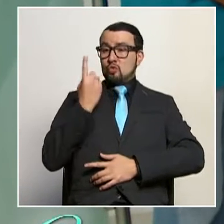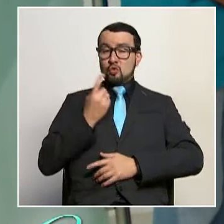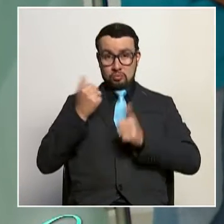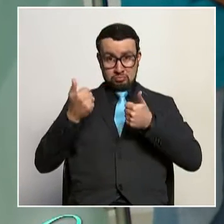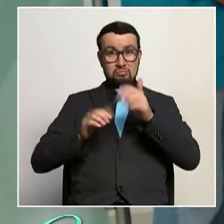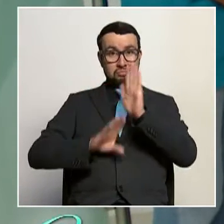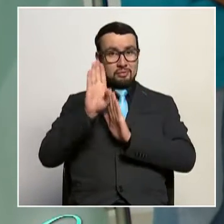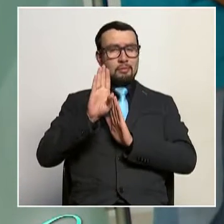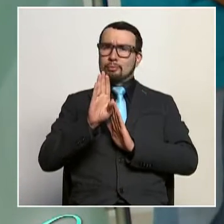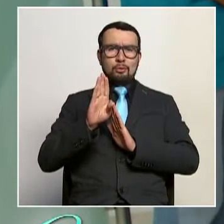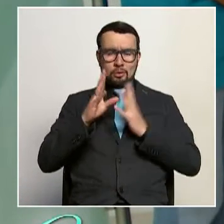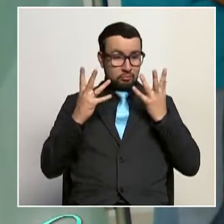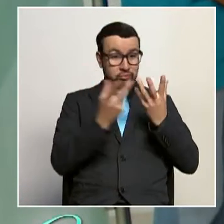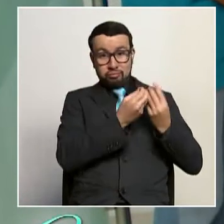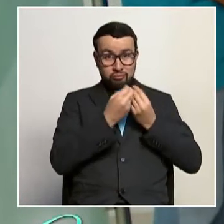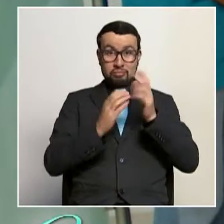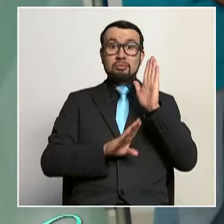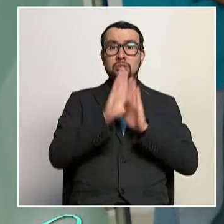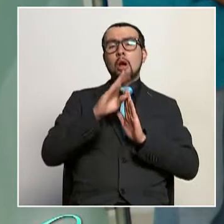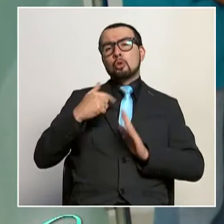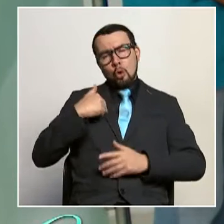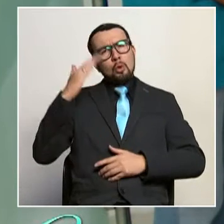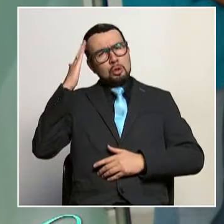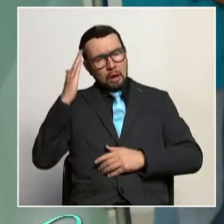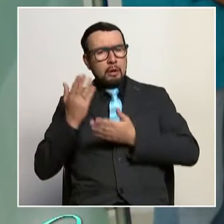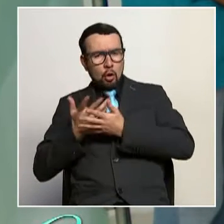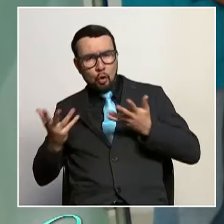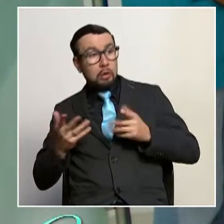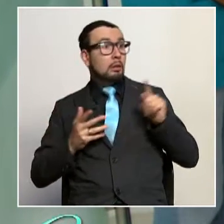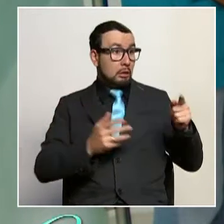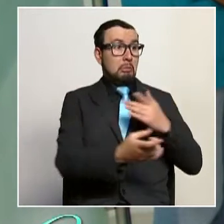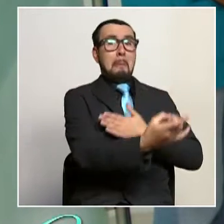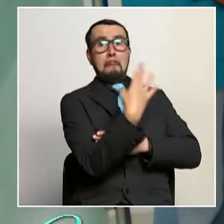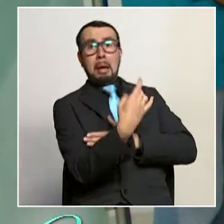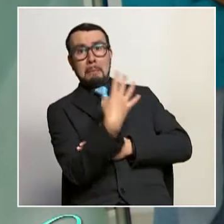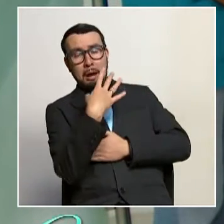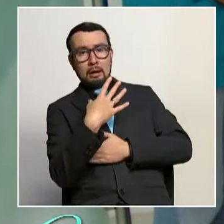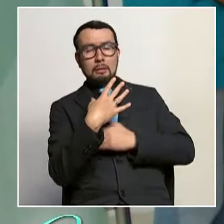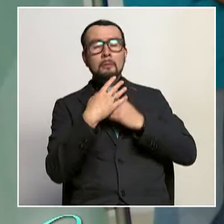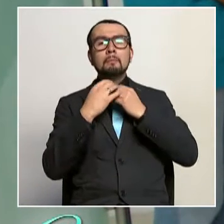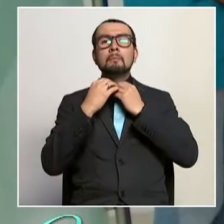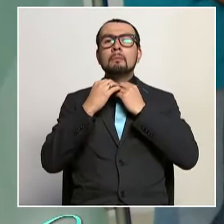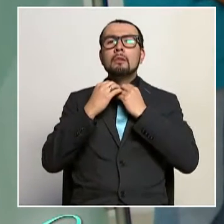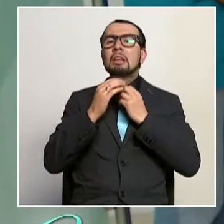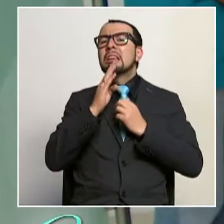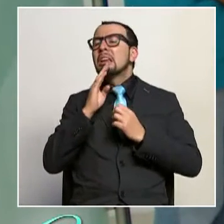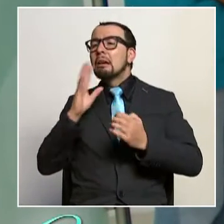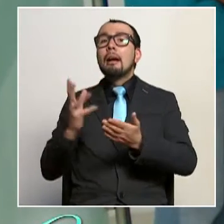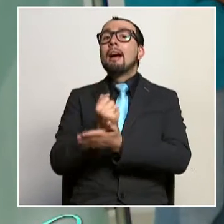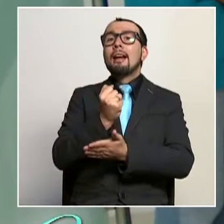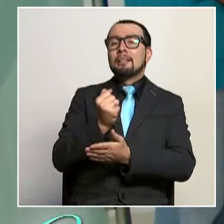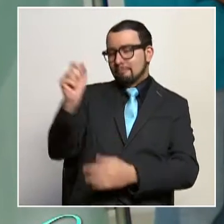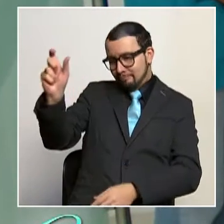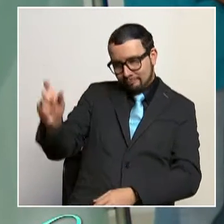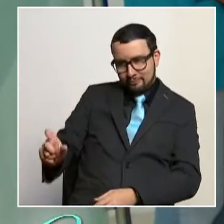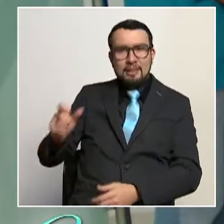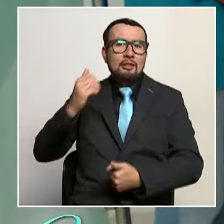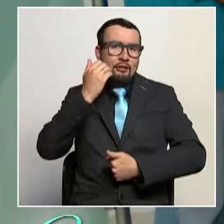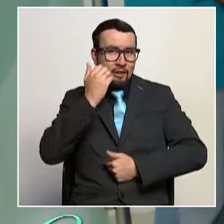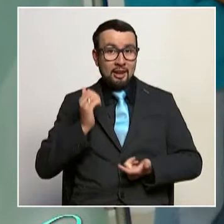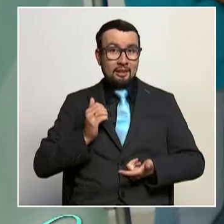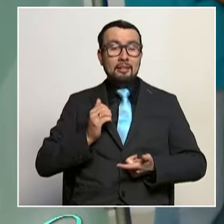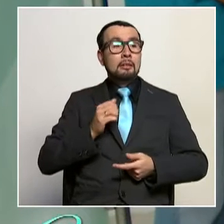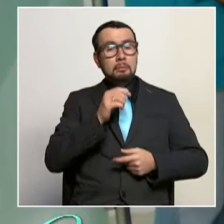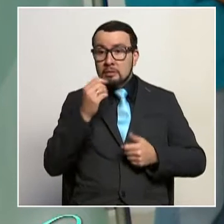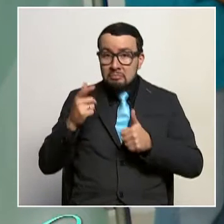hace verano. Yo podré saber unas cositas, pero ellos saben muchas más. ¿Y quién termina ganando? Pues Pablo, porque él ya lo